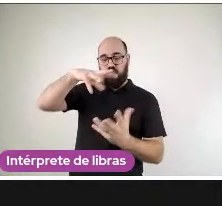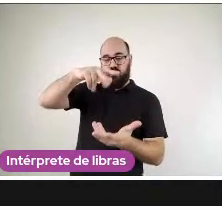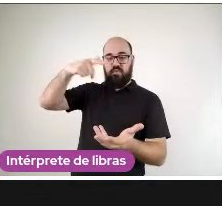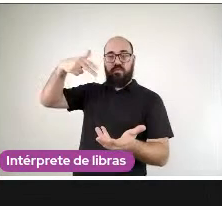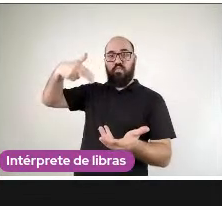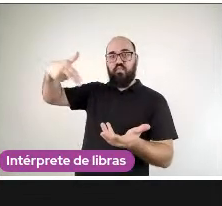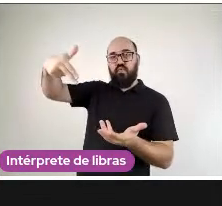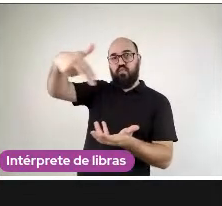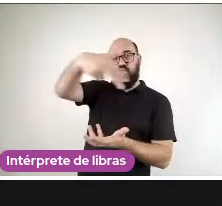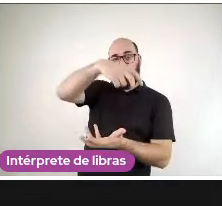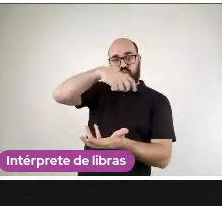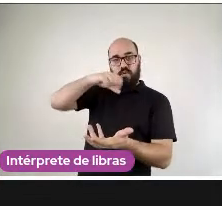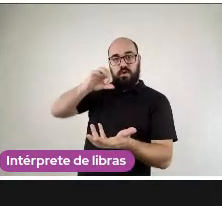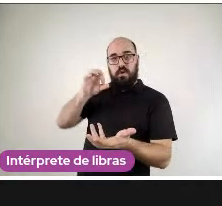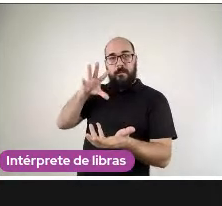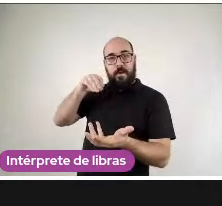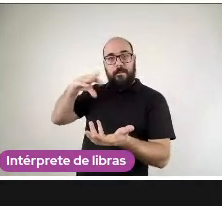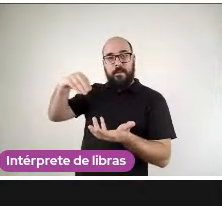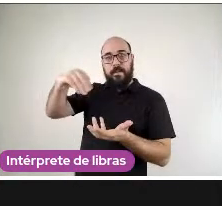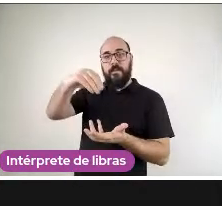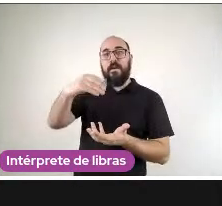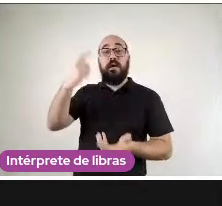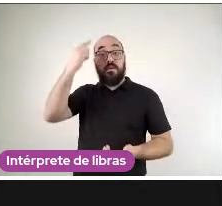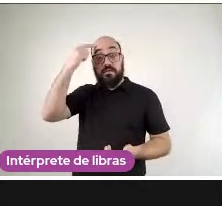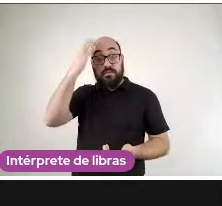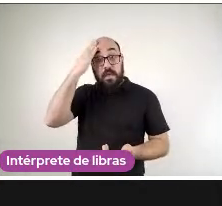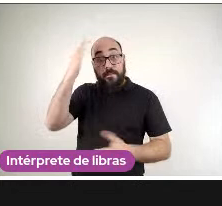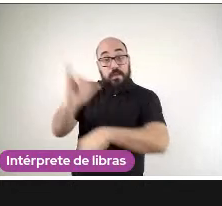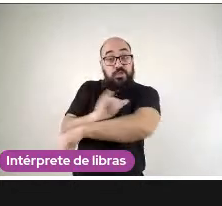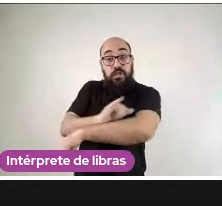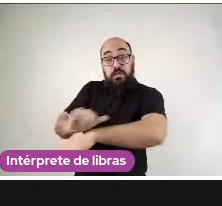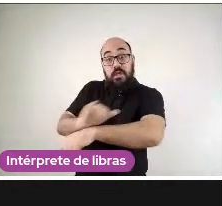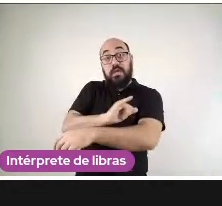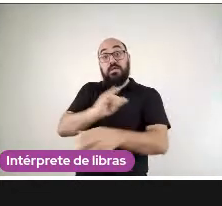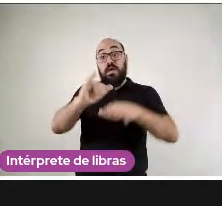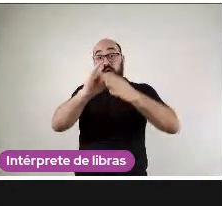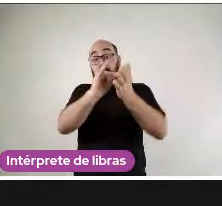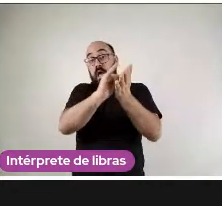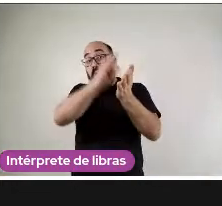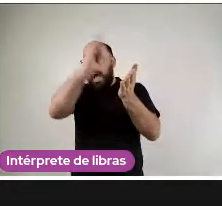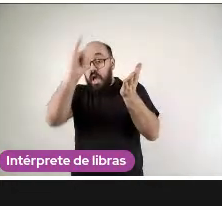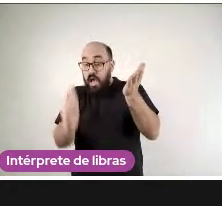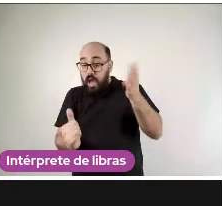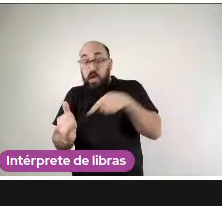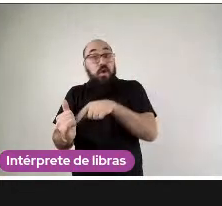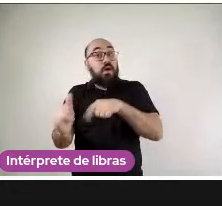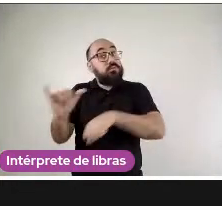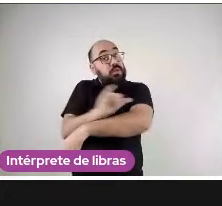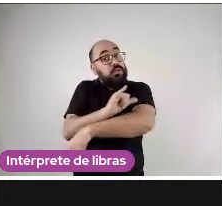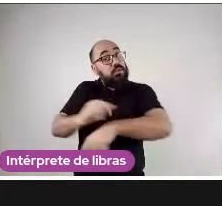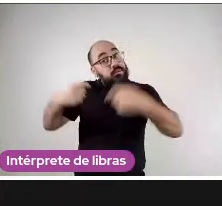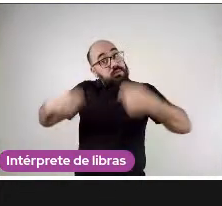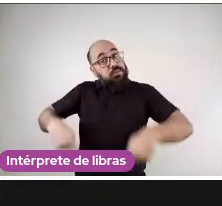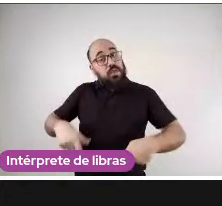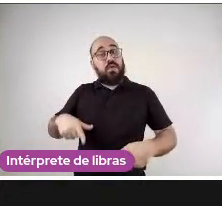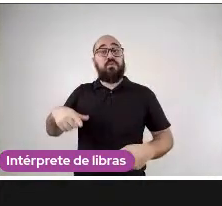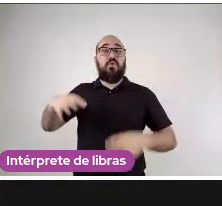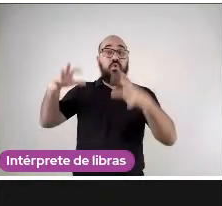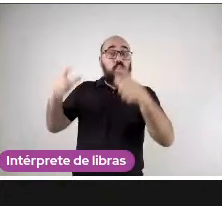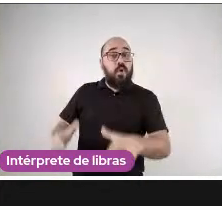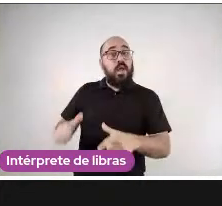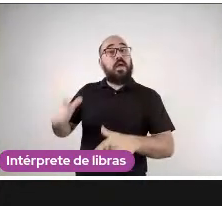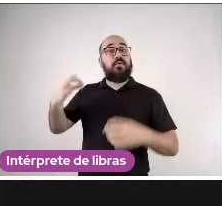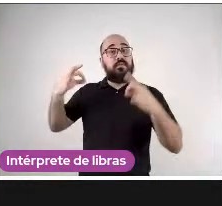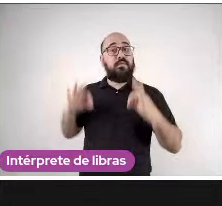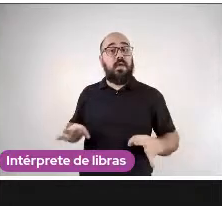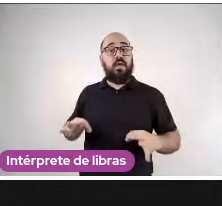restauración, pero quiero recordar una cosa. Lo primero, como decía, es protección. Nosotros no tenemos la capacidad de recuperar un ecosistema